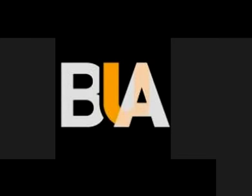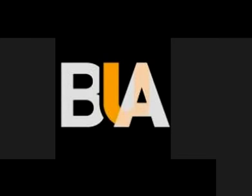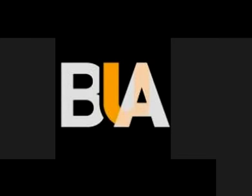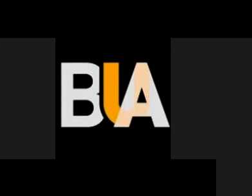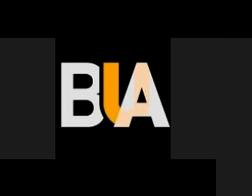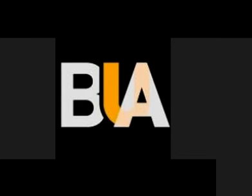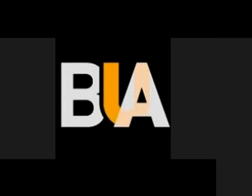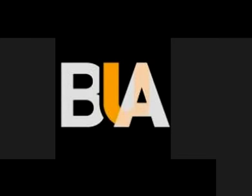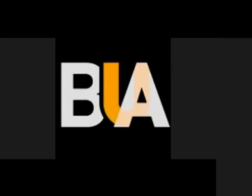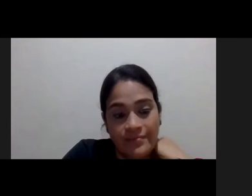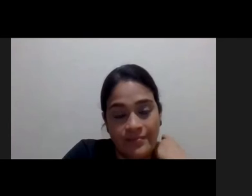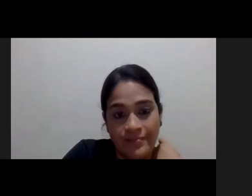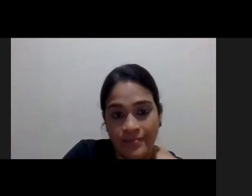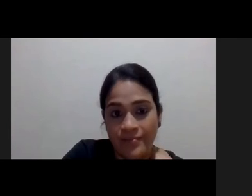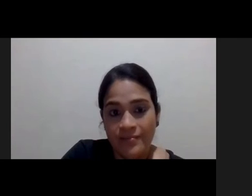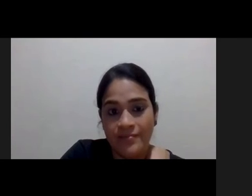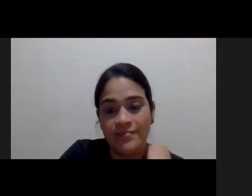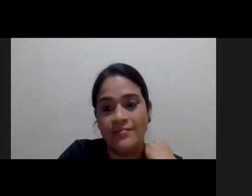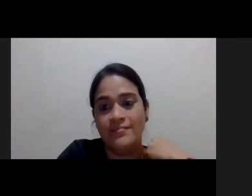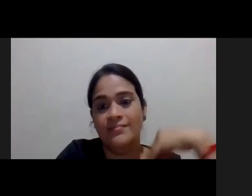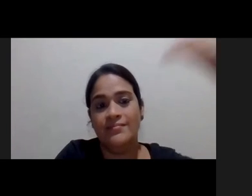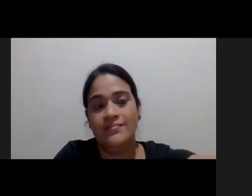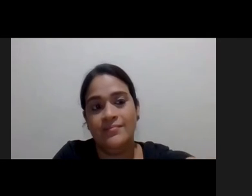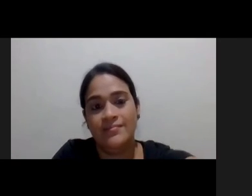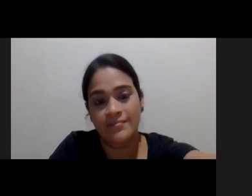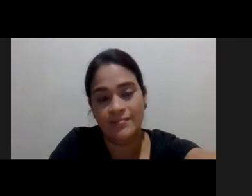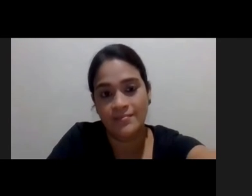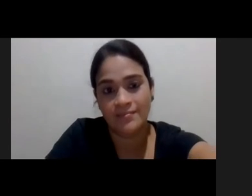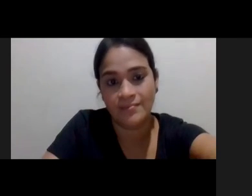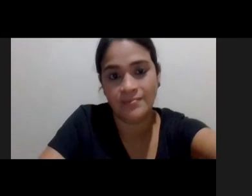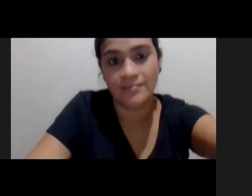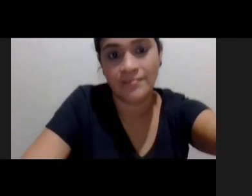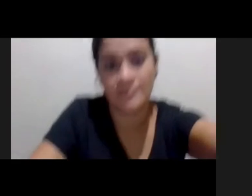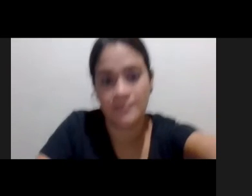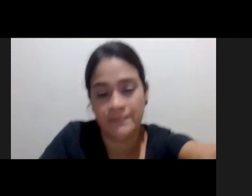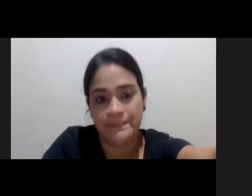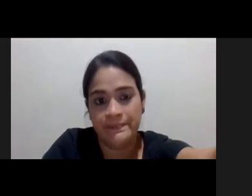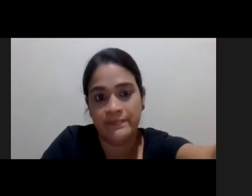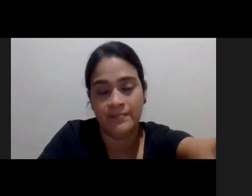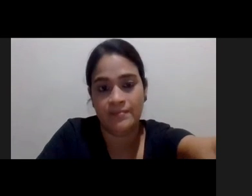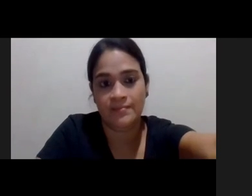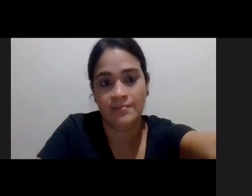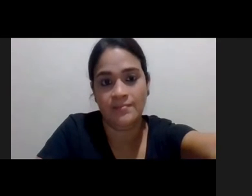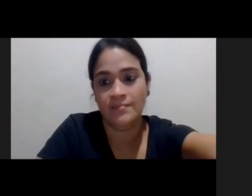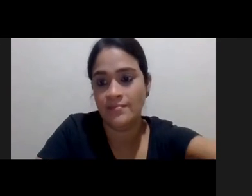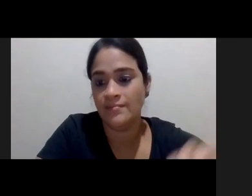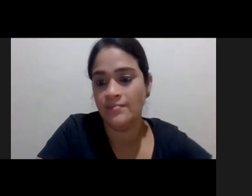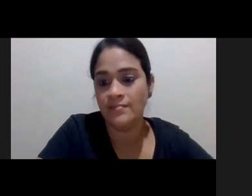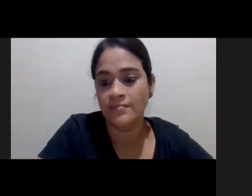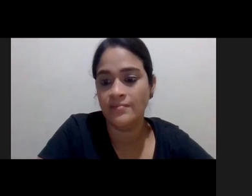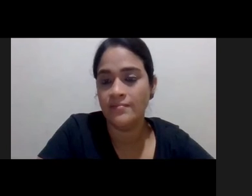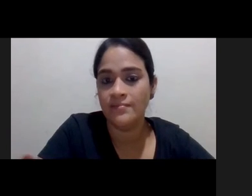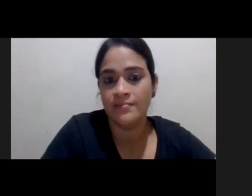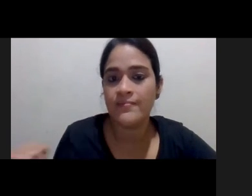No creo que haya un inconveniente. Así que igual cualquier cosa, cualquier duda, tienen mi correo. No sé si les compartí también mi número de